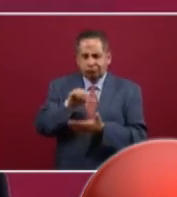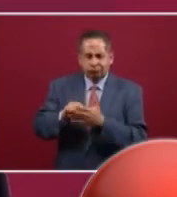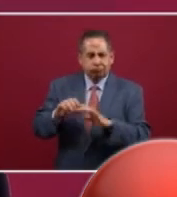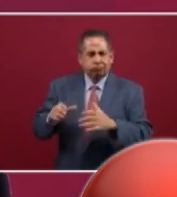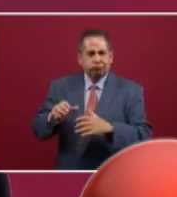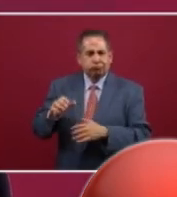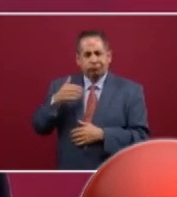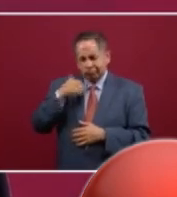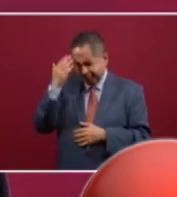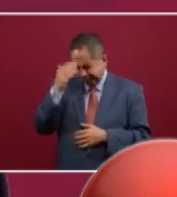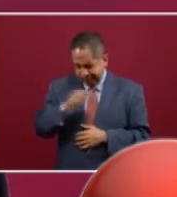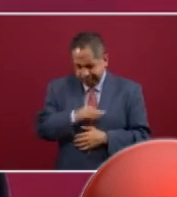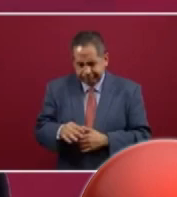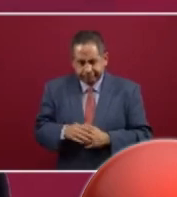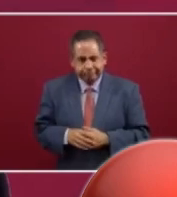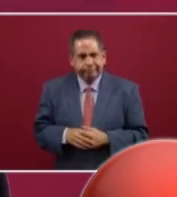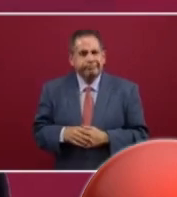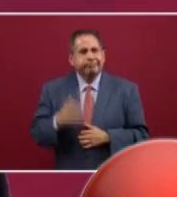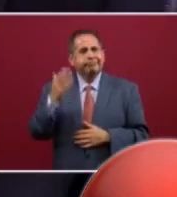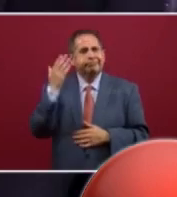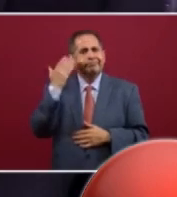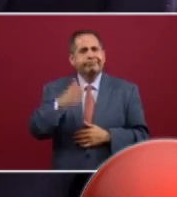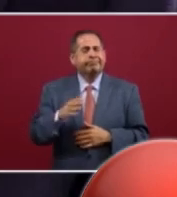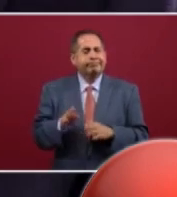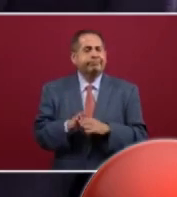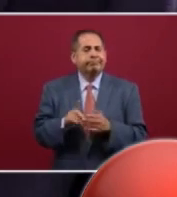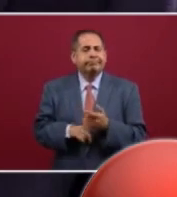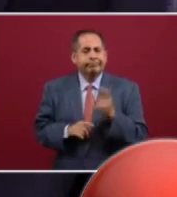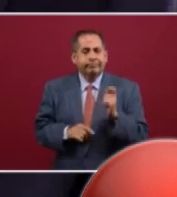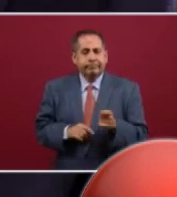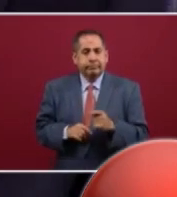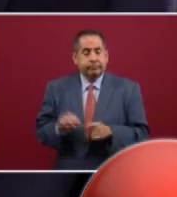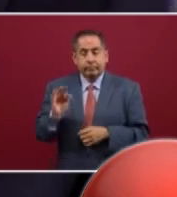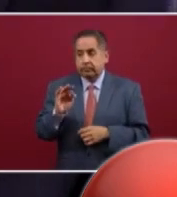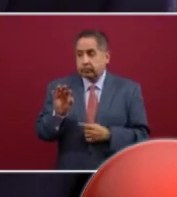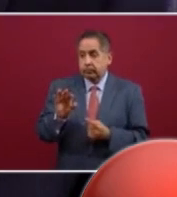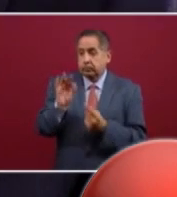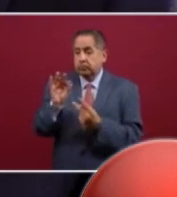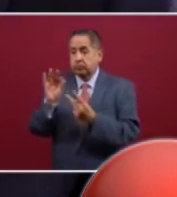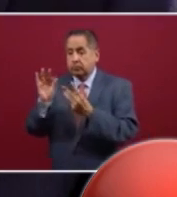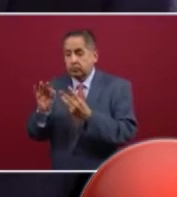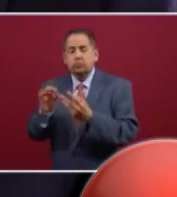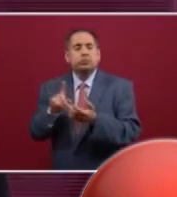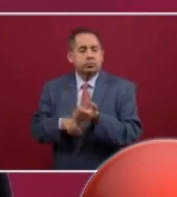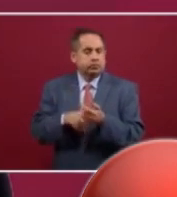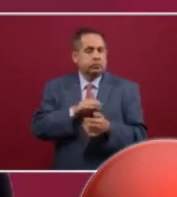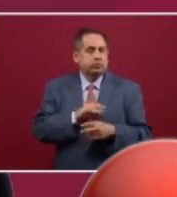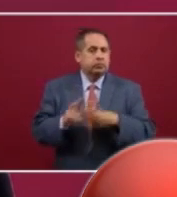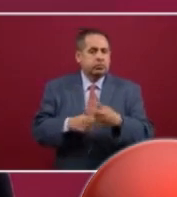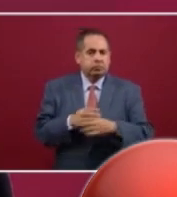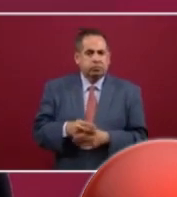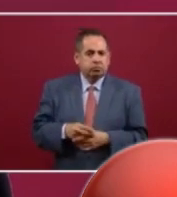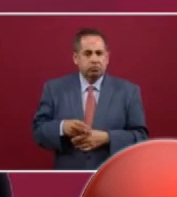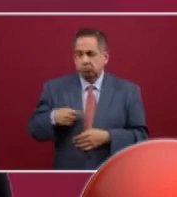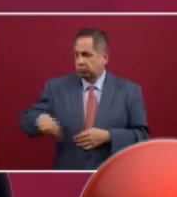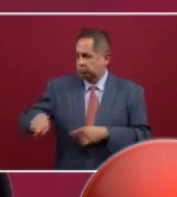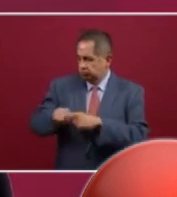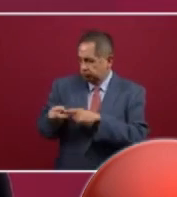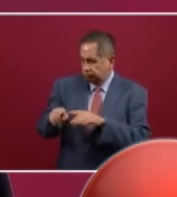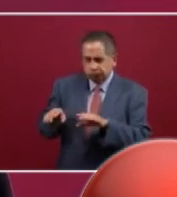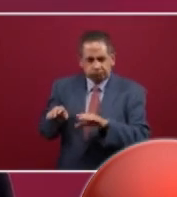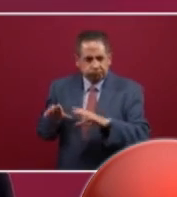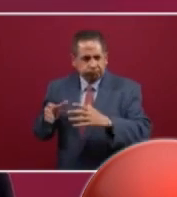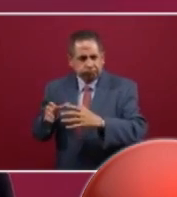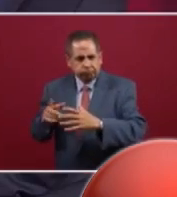centroamericanos y sabemos que si tienen opciones, tienen alternativas, van a optar